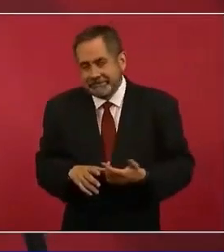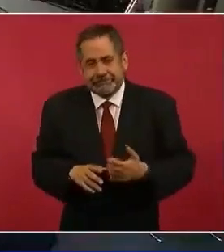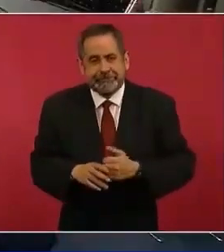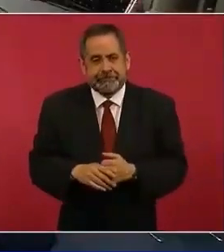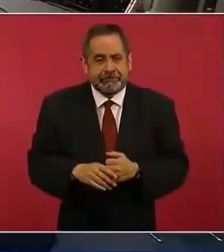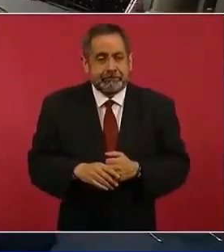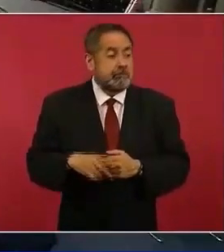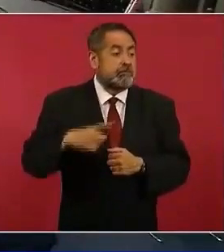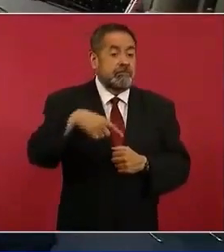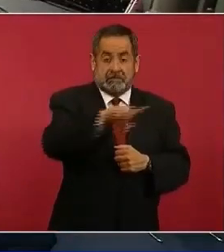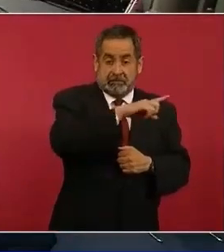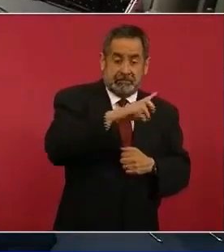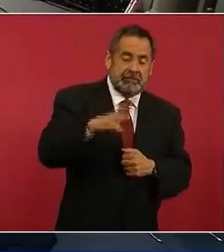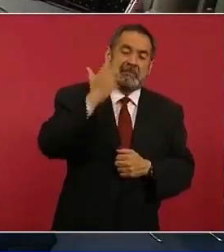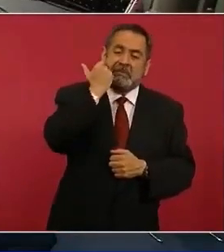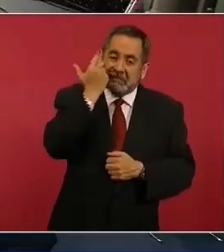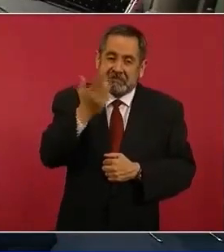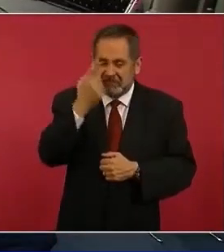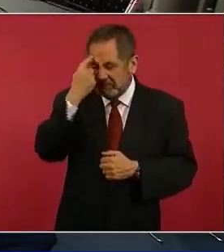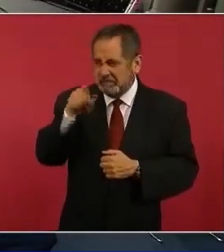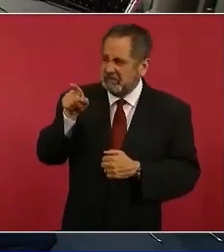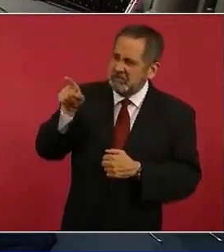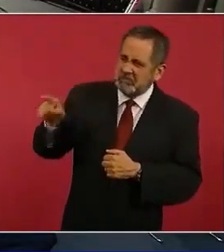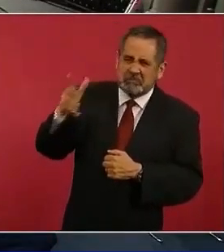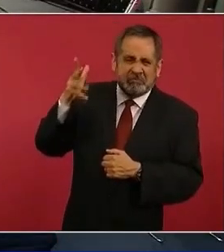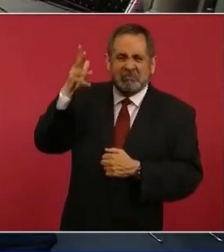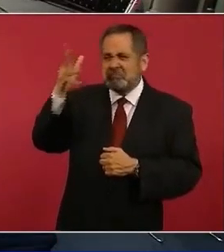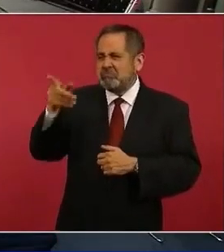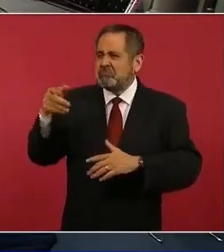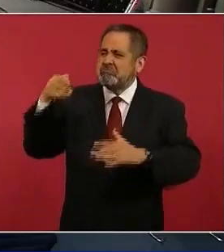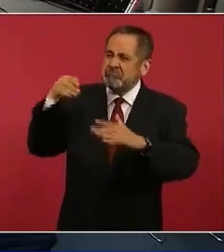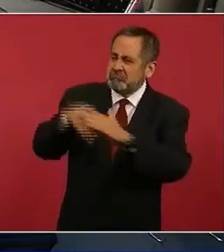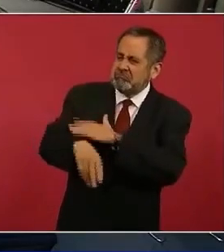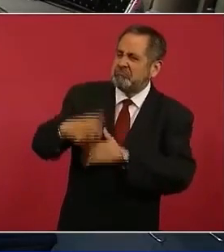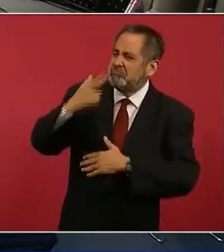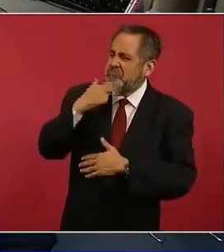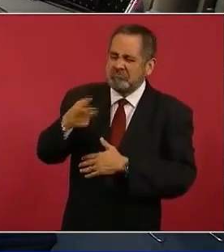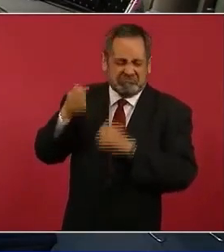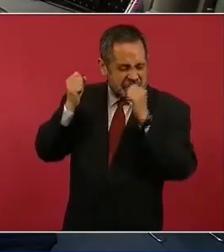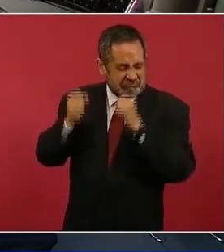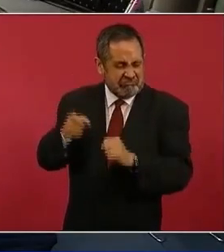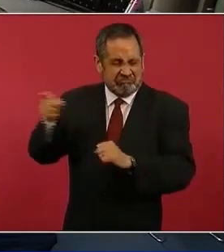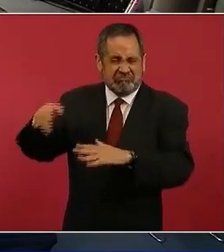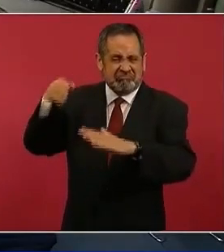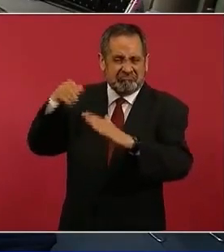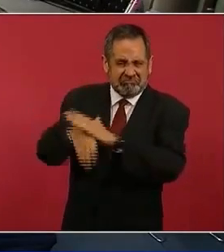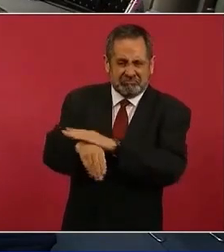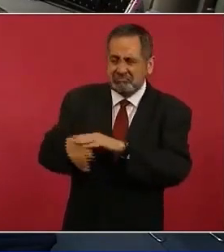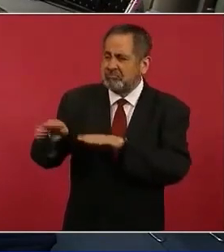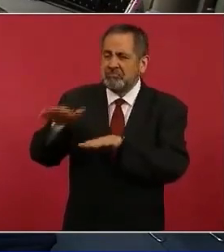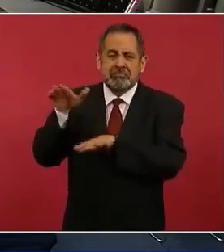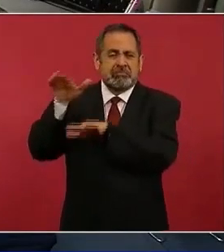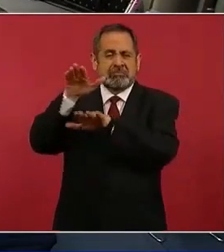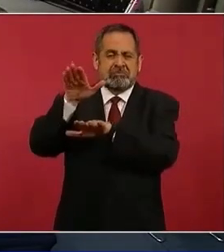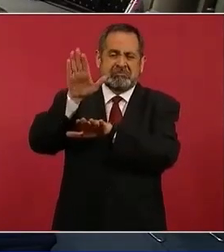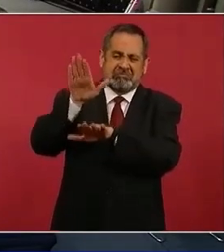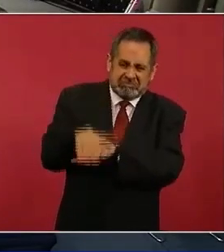Y apostando a que no iban a funcionar, que se iban a caer,